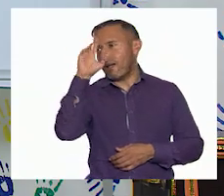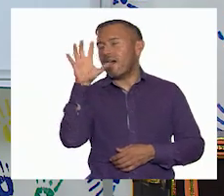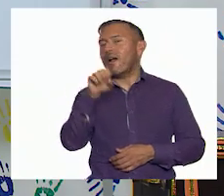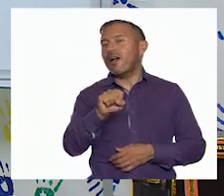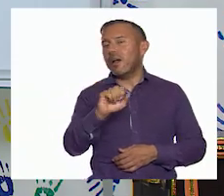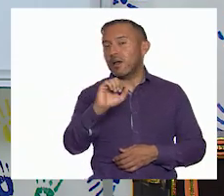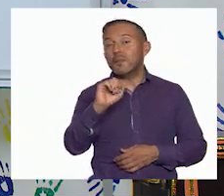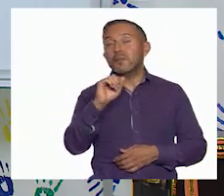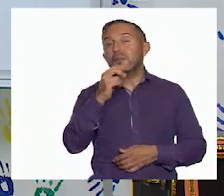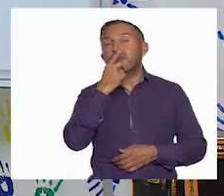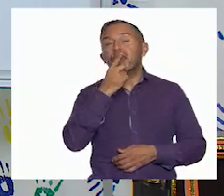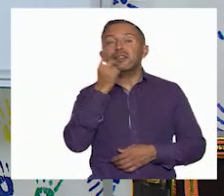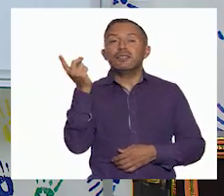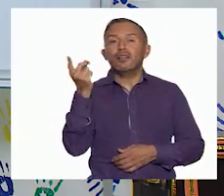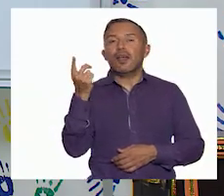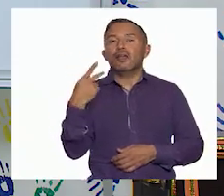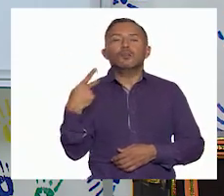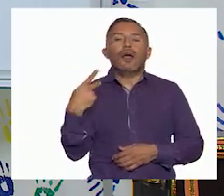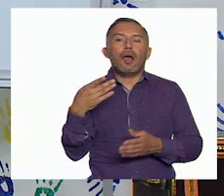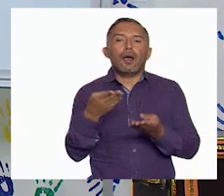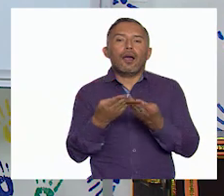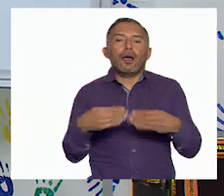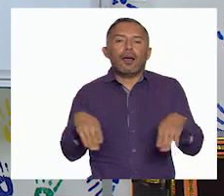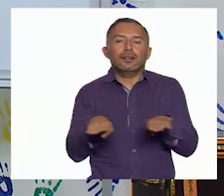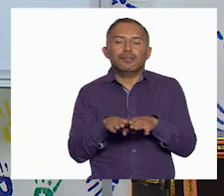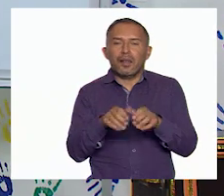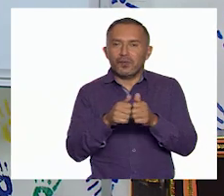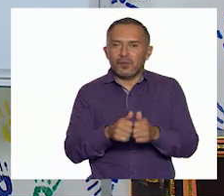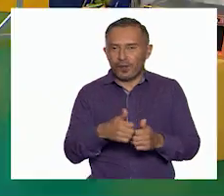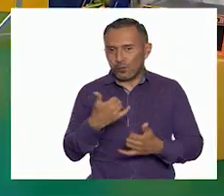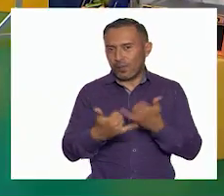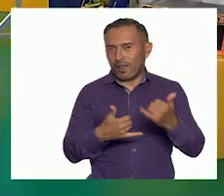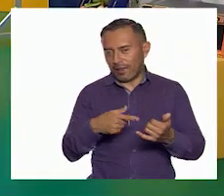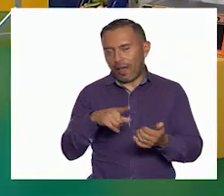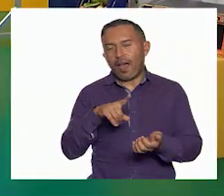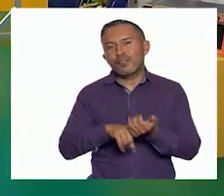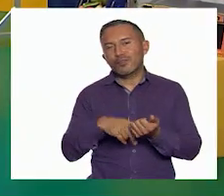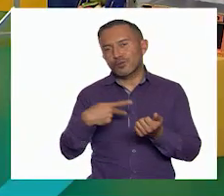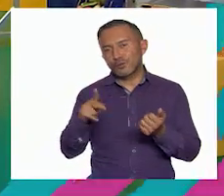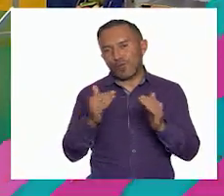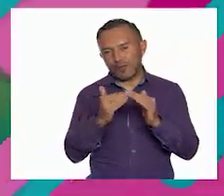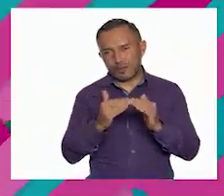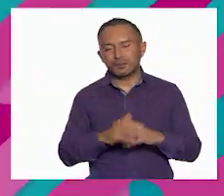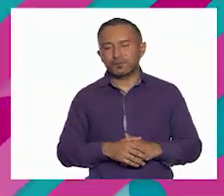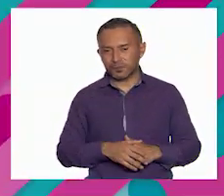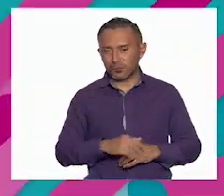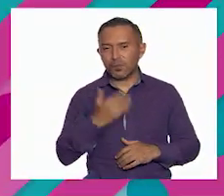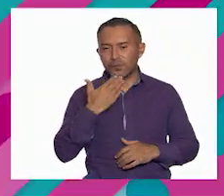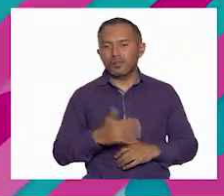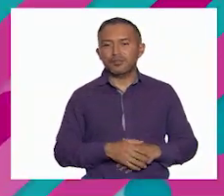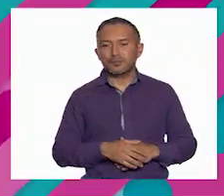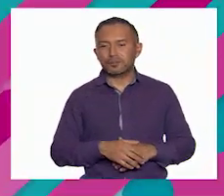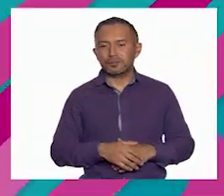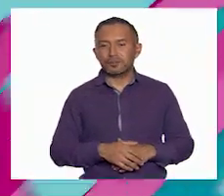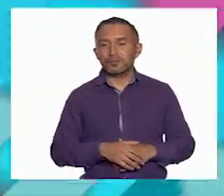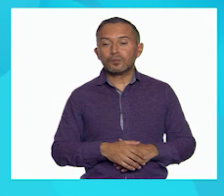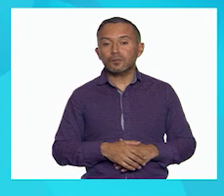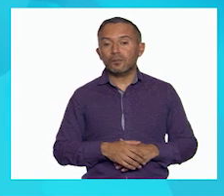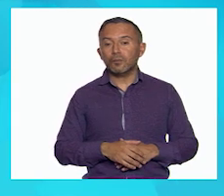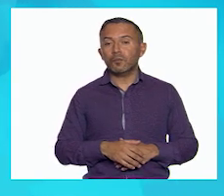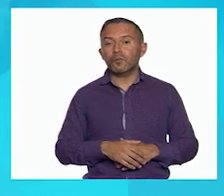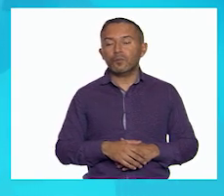gustaba hacerlo en su casa. Muy bien. Entonces, ustedes escriban en su casa. Ya tenemos nuestra primera